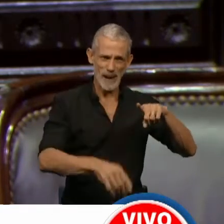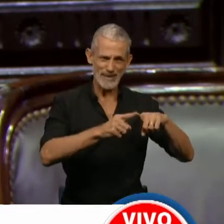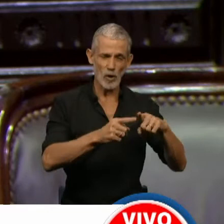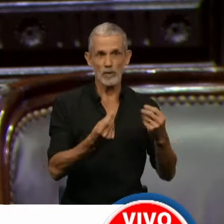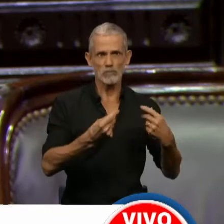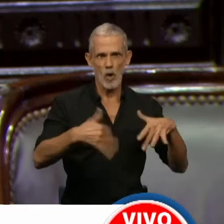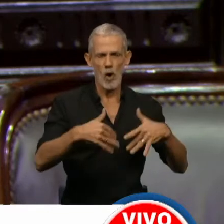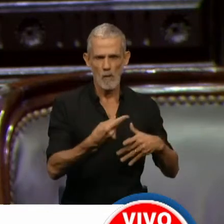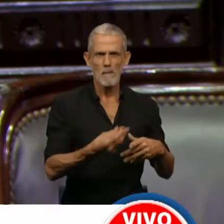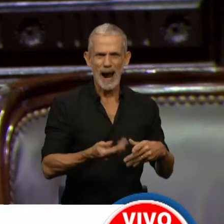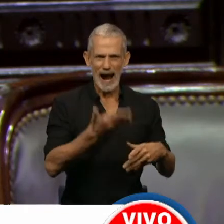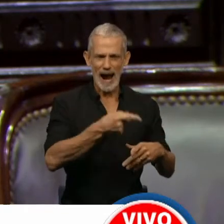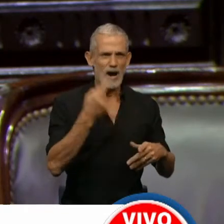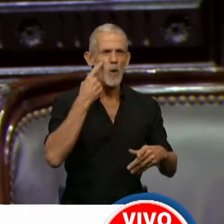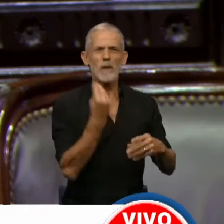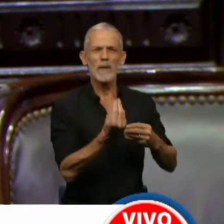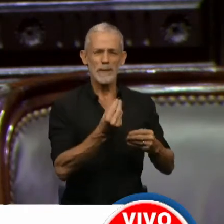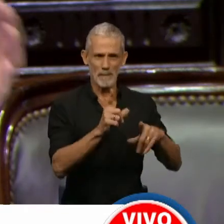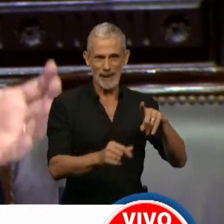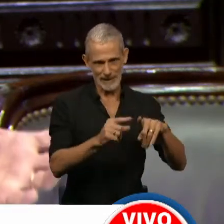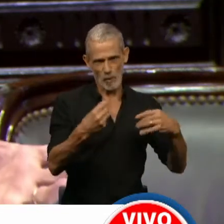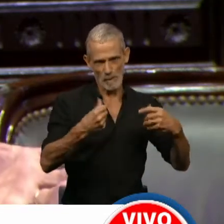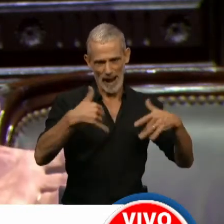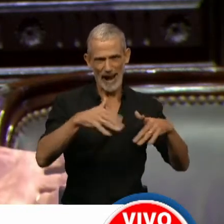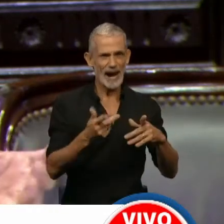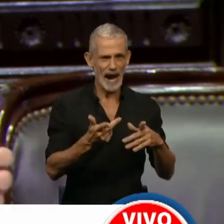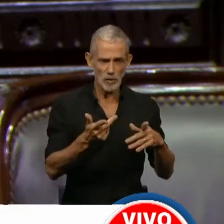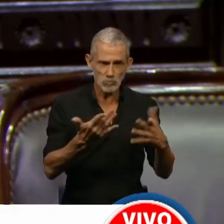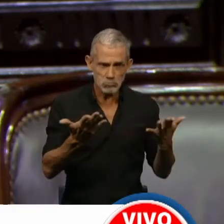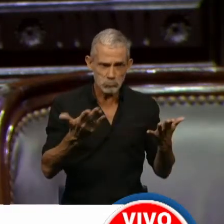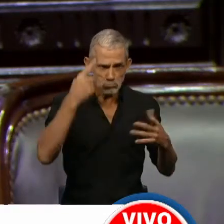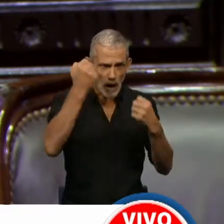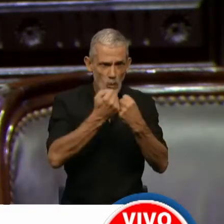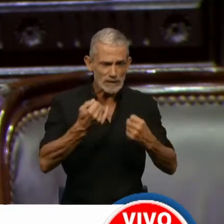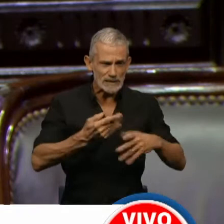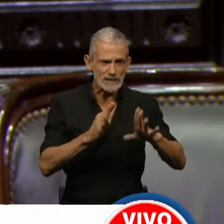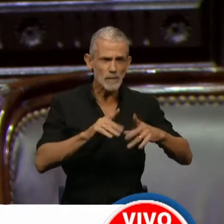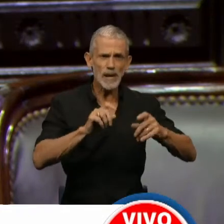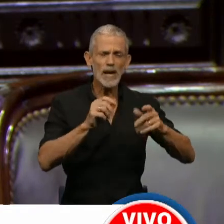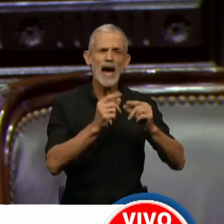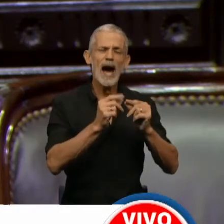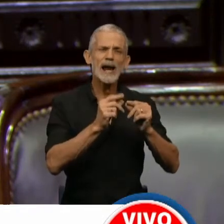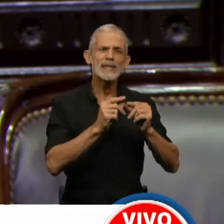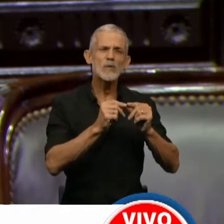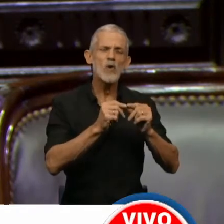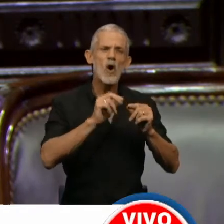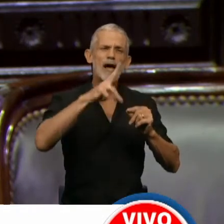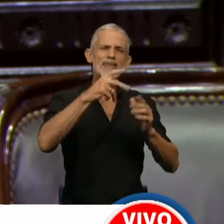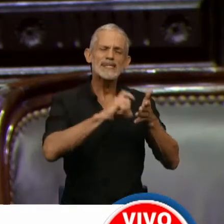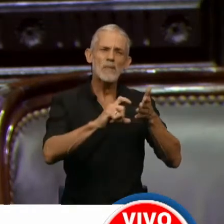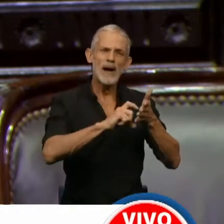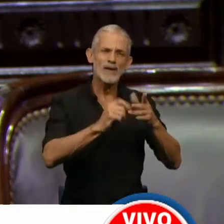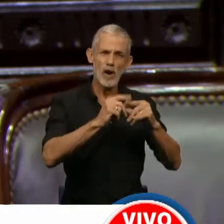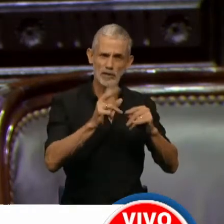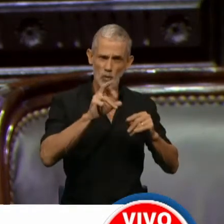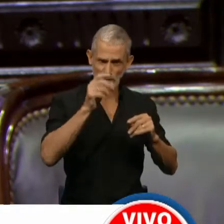de vida que tiene vivir en la Patagonia, nunca estuvo en discusión. Nunca se modificó el tercer párrafo del artículo